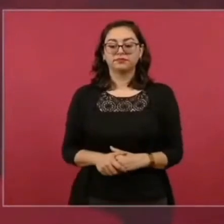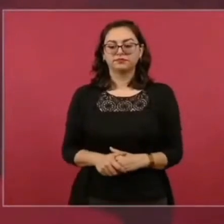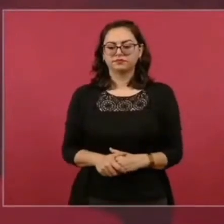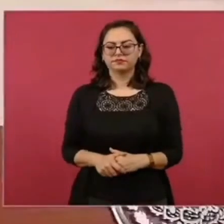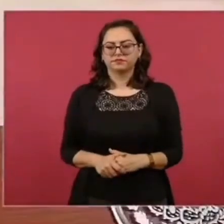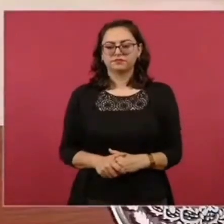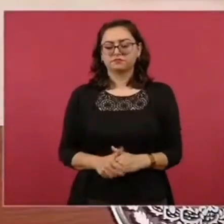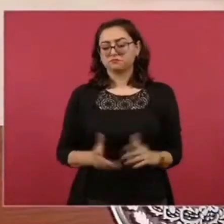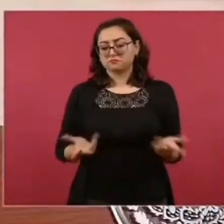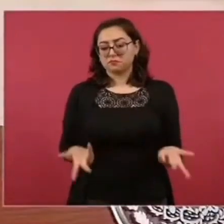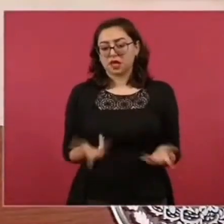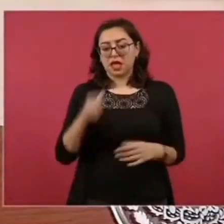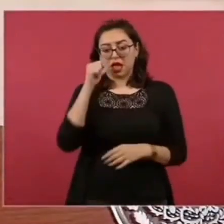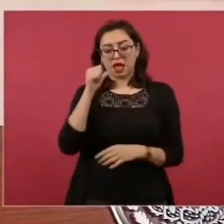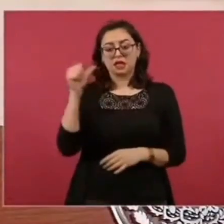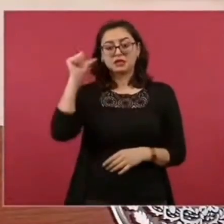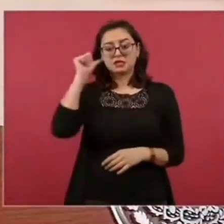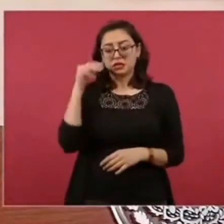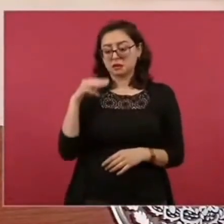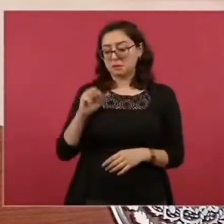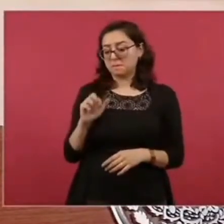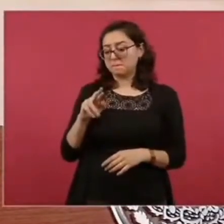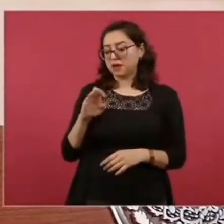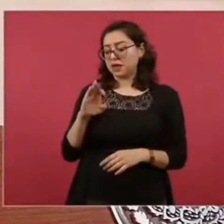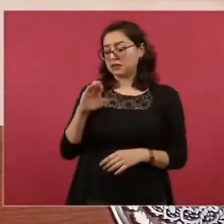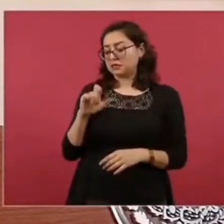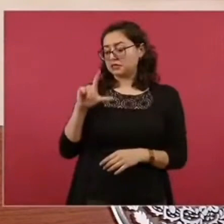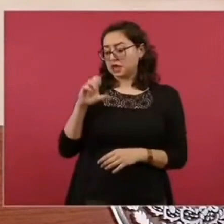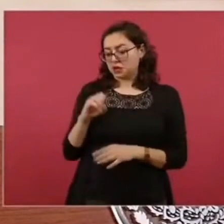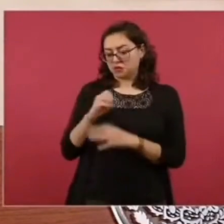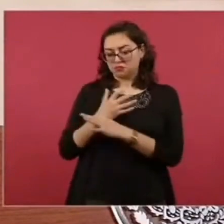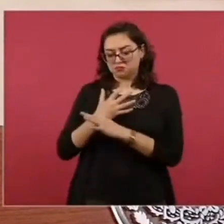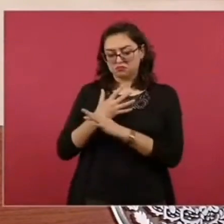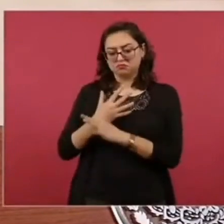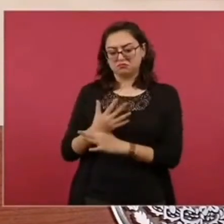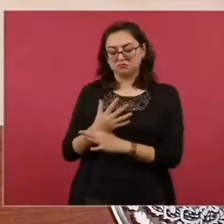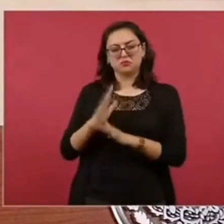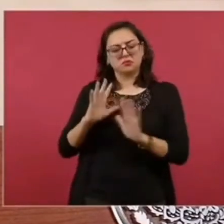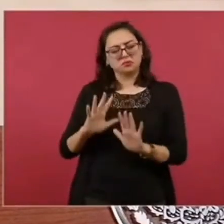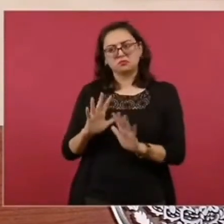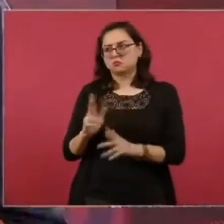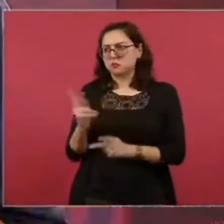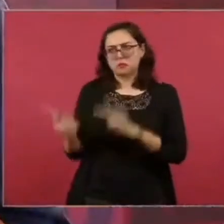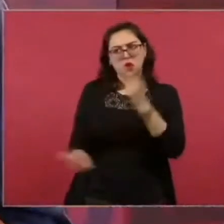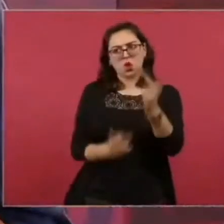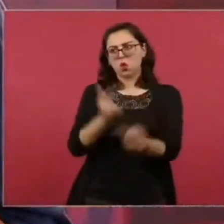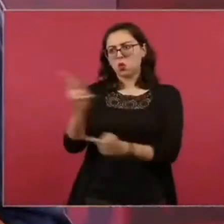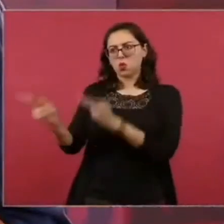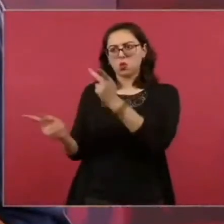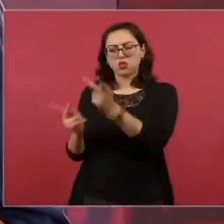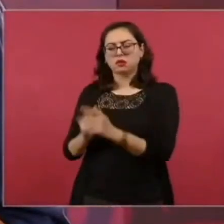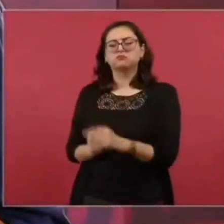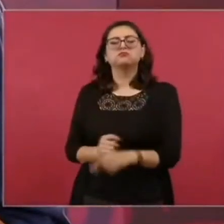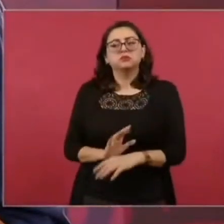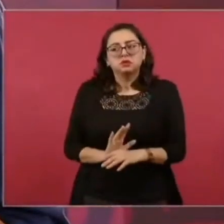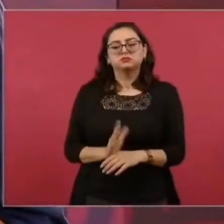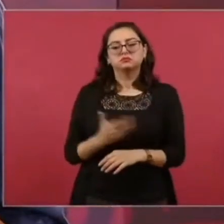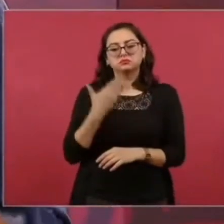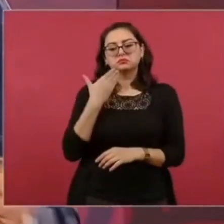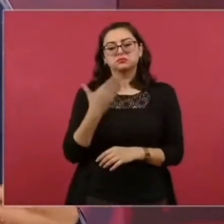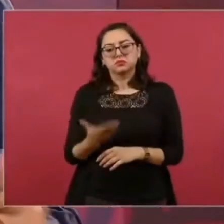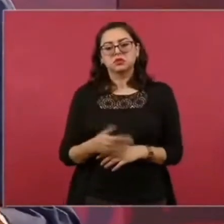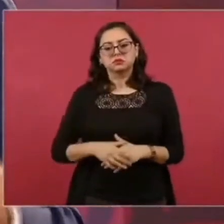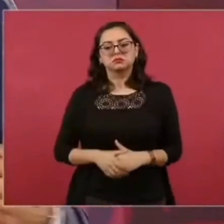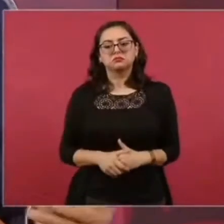Marcelo Ebrard. Y pues prácticamente todos los que van a participar,